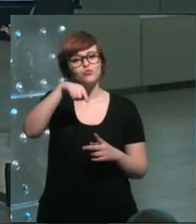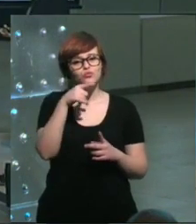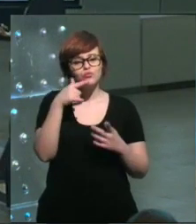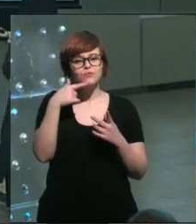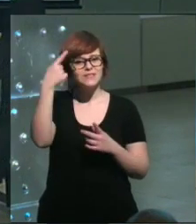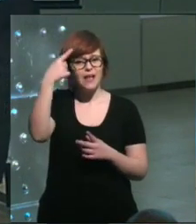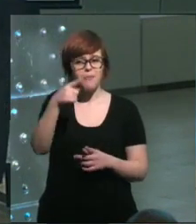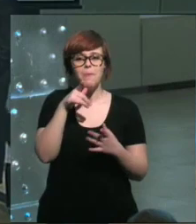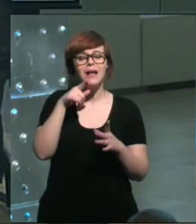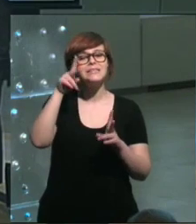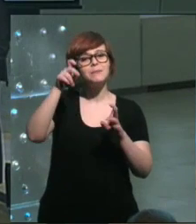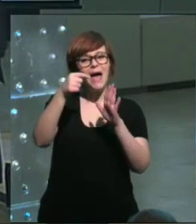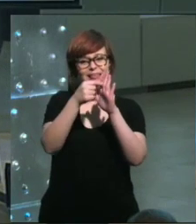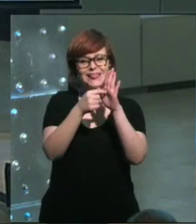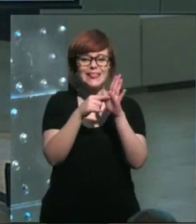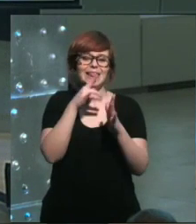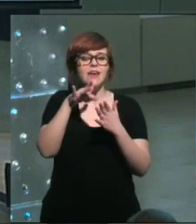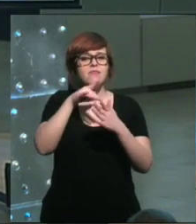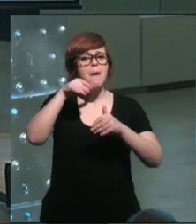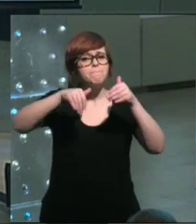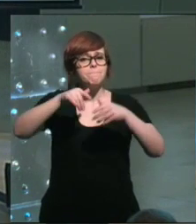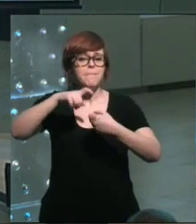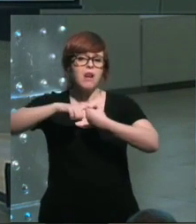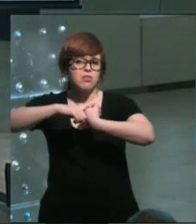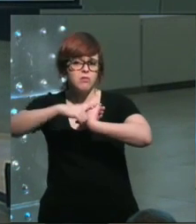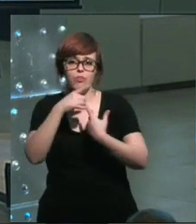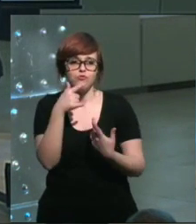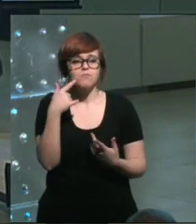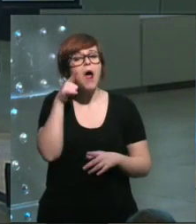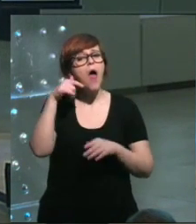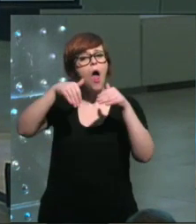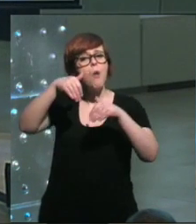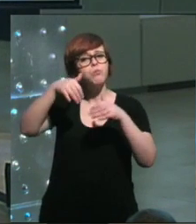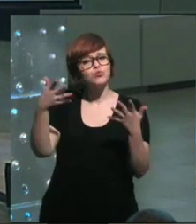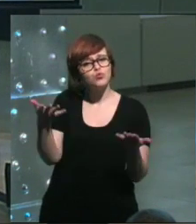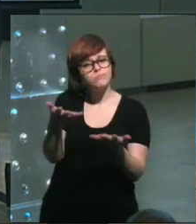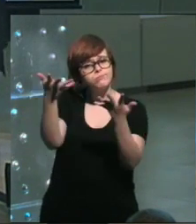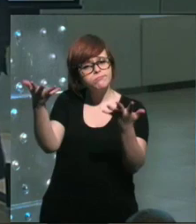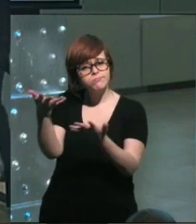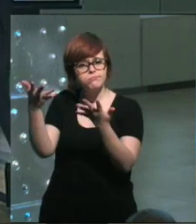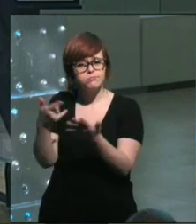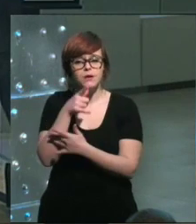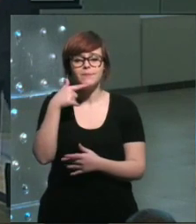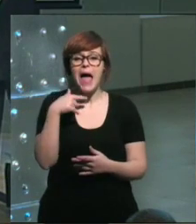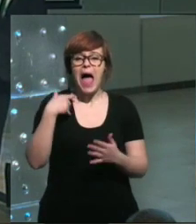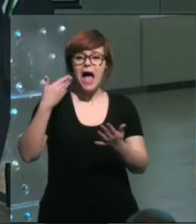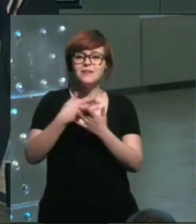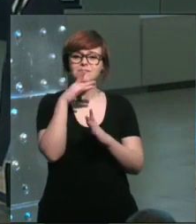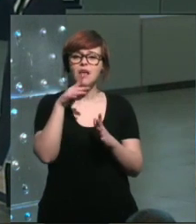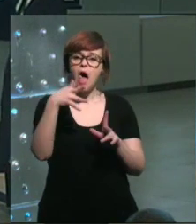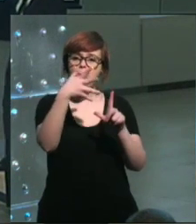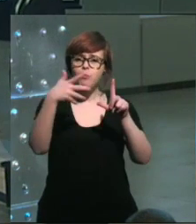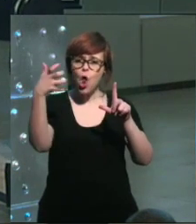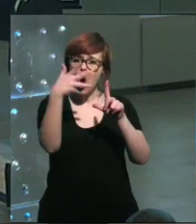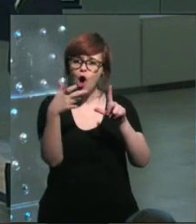los índices de participación en esas elecciones y desde luego sacaron el voto a la calle. Pero la idea incluso de poder buscar blogs locales